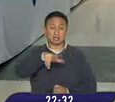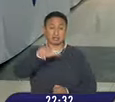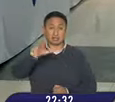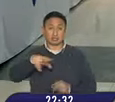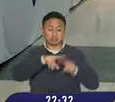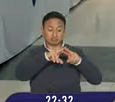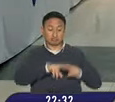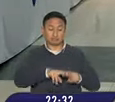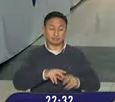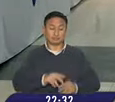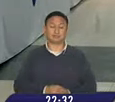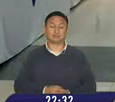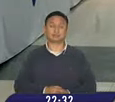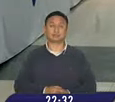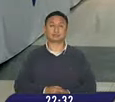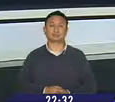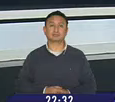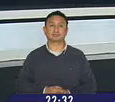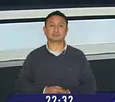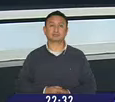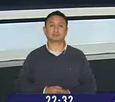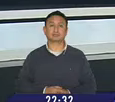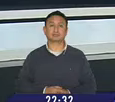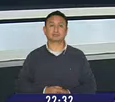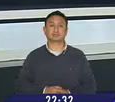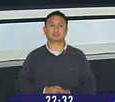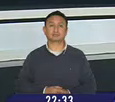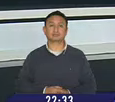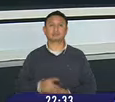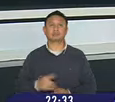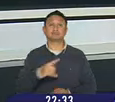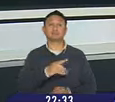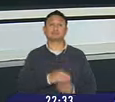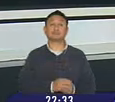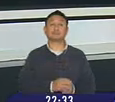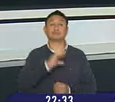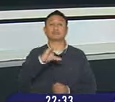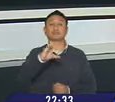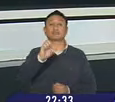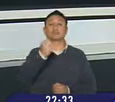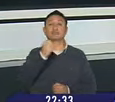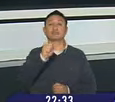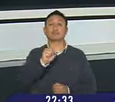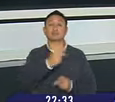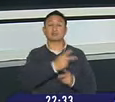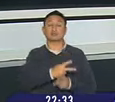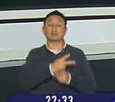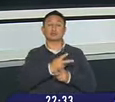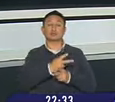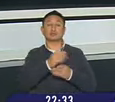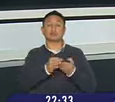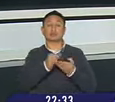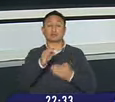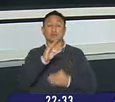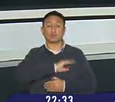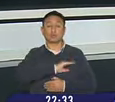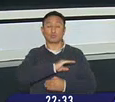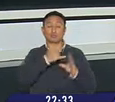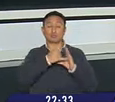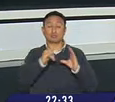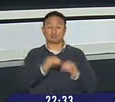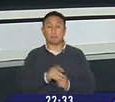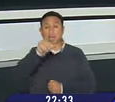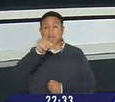informó Valeria Navarro. César Pino Argote, concejal del municipio de Cantón Salinas, amenazó de muerte a